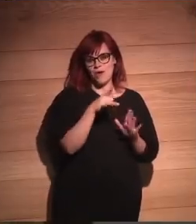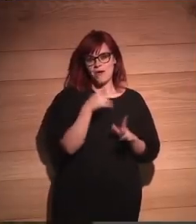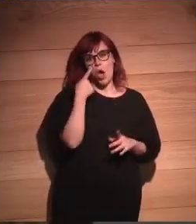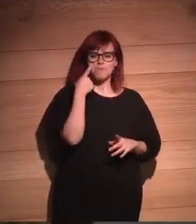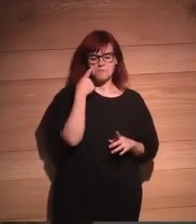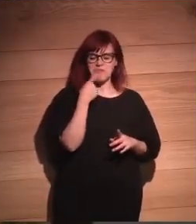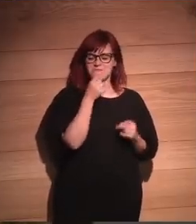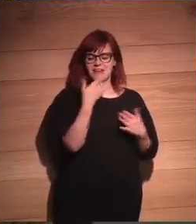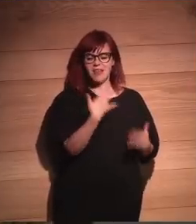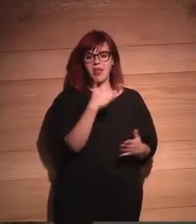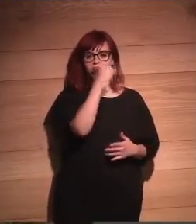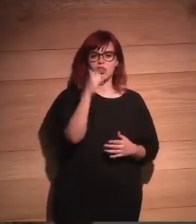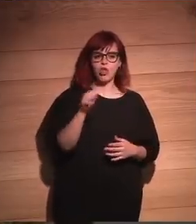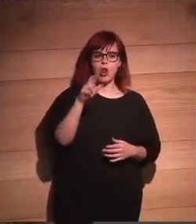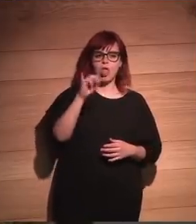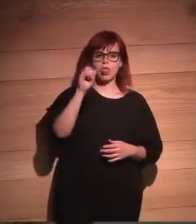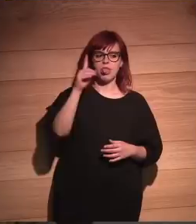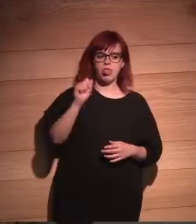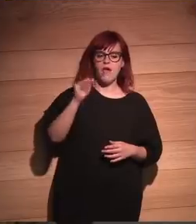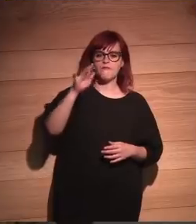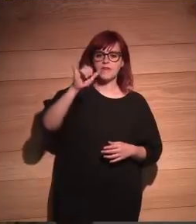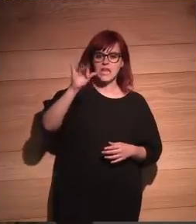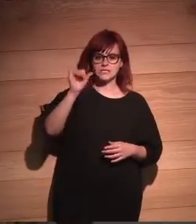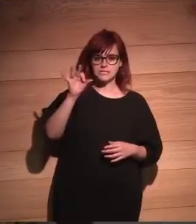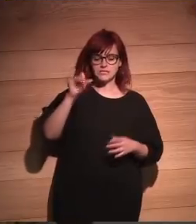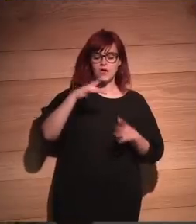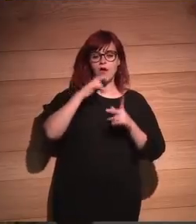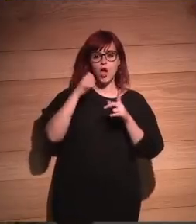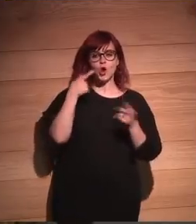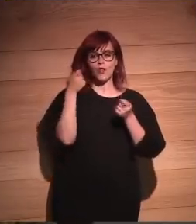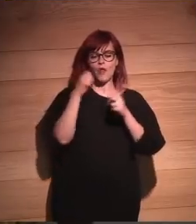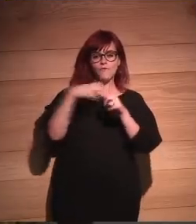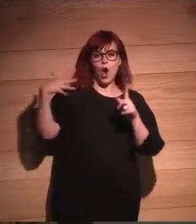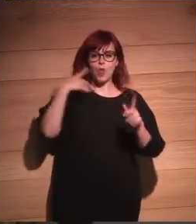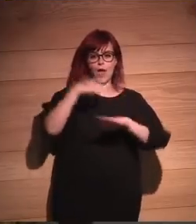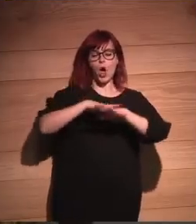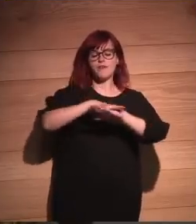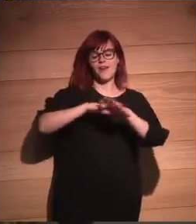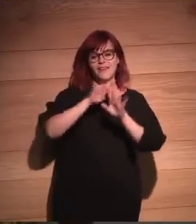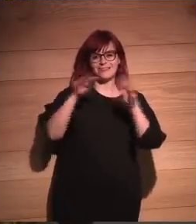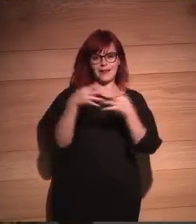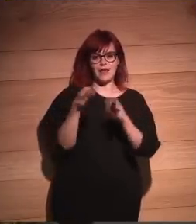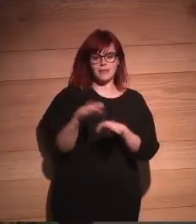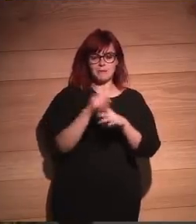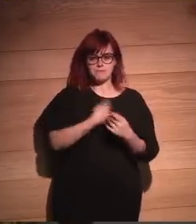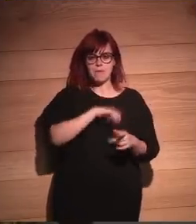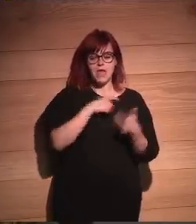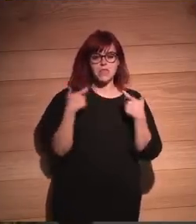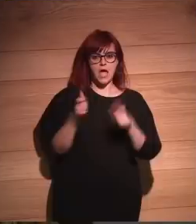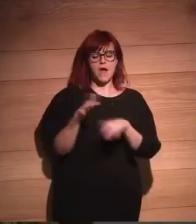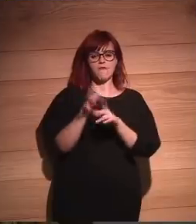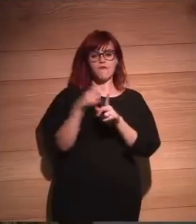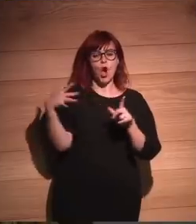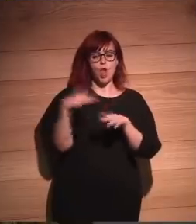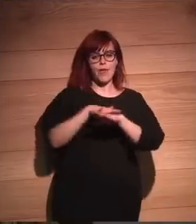de observación. Zoraida Frías es coordinadora del Foro de Gobernanza de Internet en España, el capítulo español. El